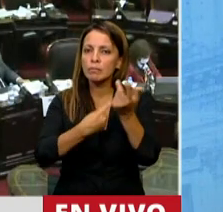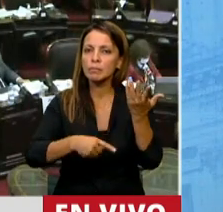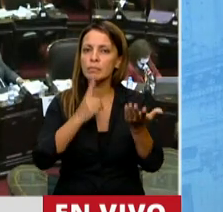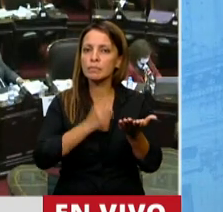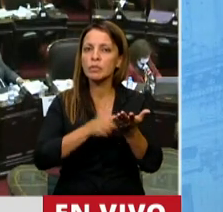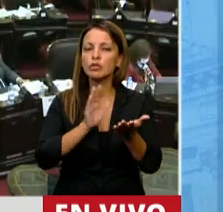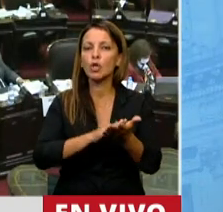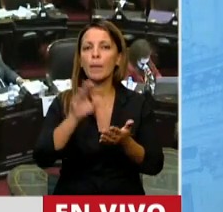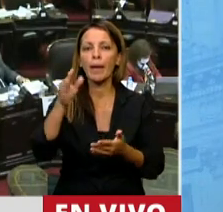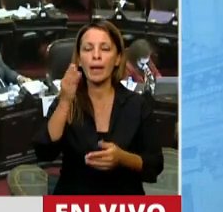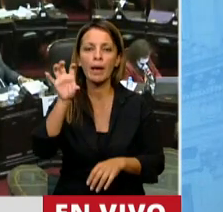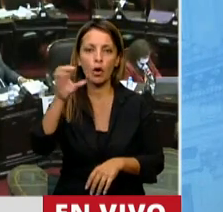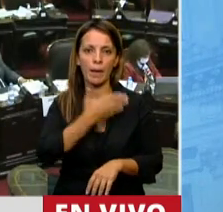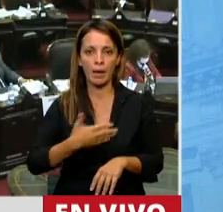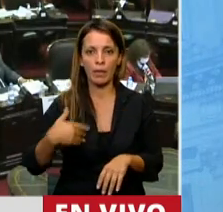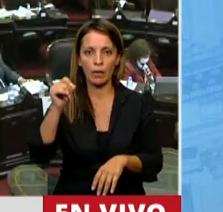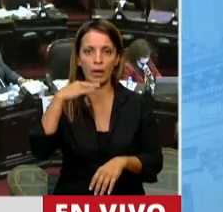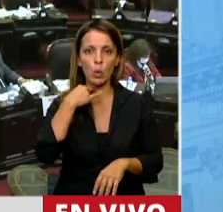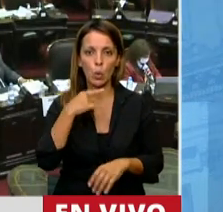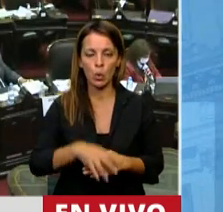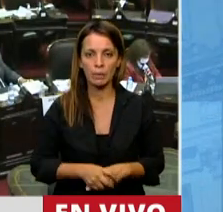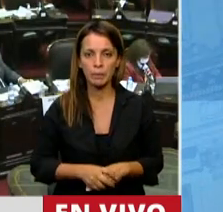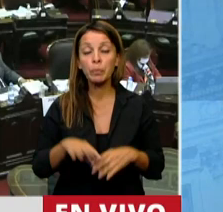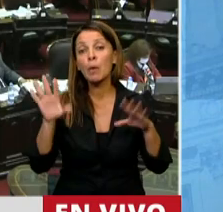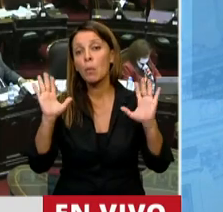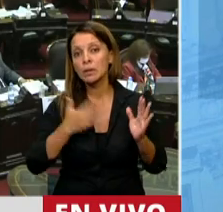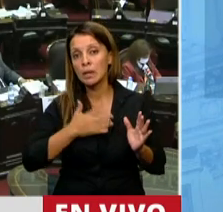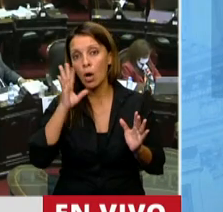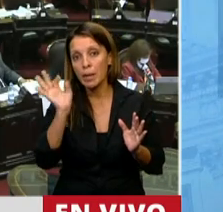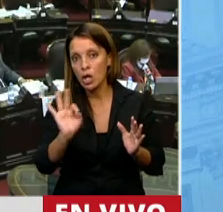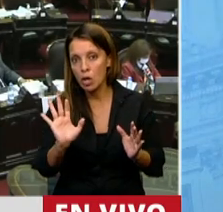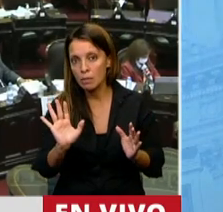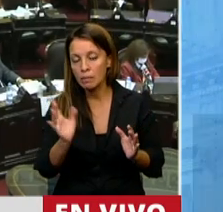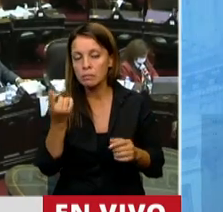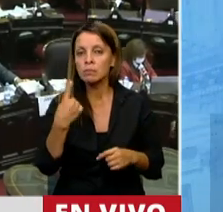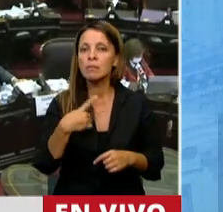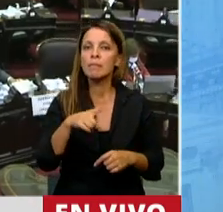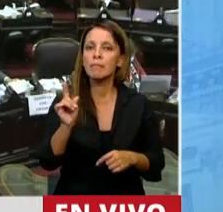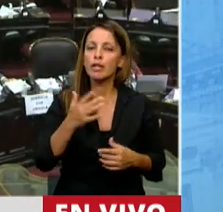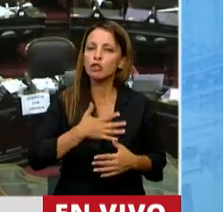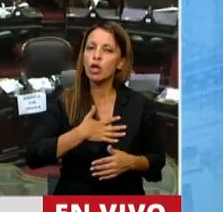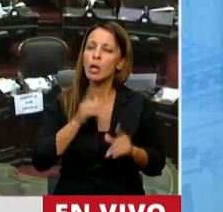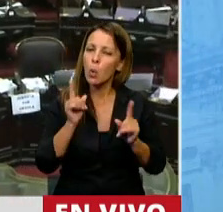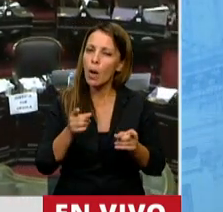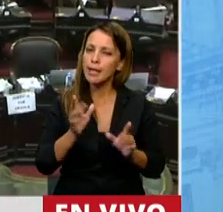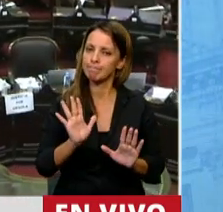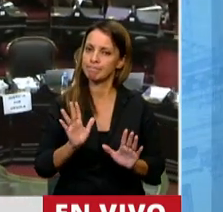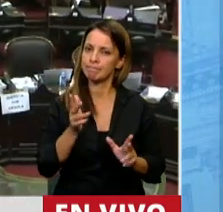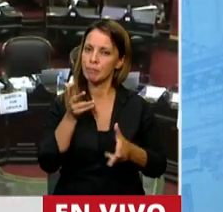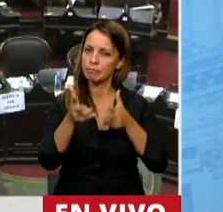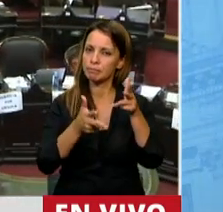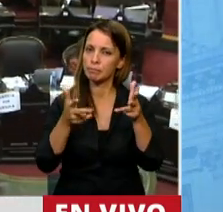gobernador Morales en Jujuy. Será mi opinión personal, pero he tenido la prudencia de no